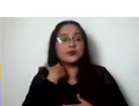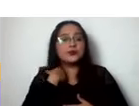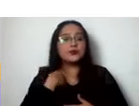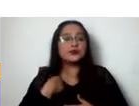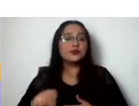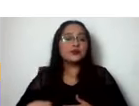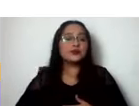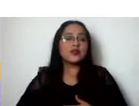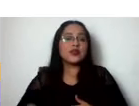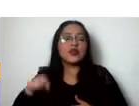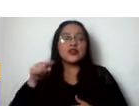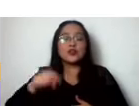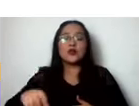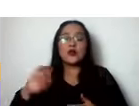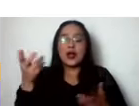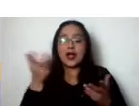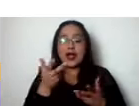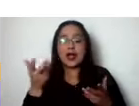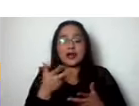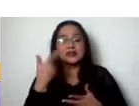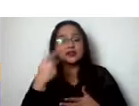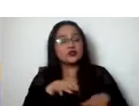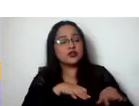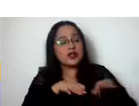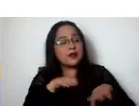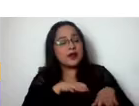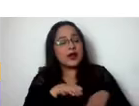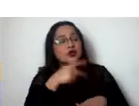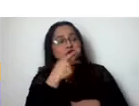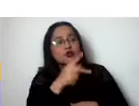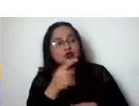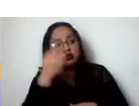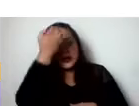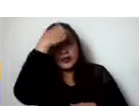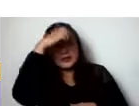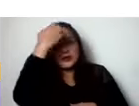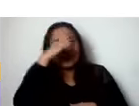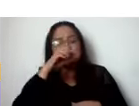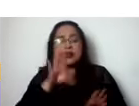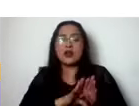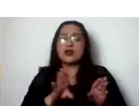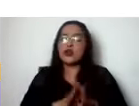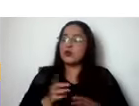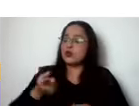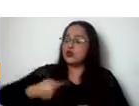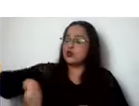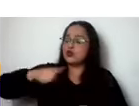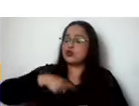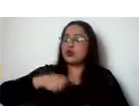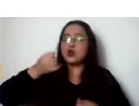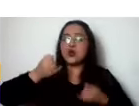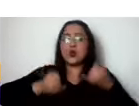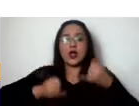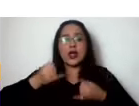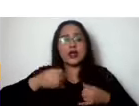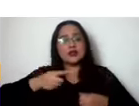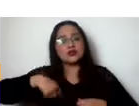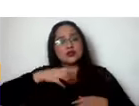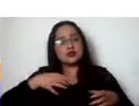donde tú te encuentras, desde tu piso, ¿cómo crees que podemos contribuir jueces, operadores